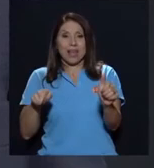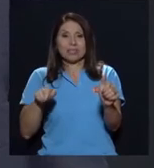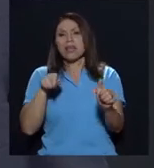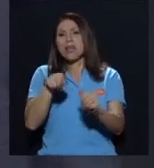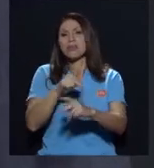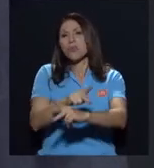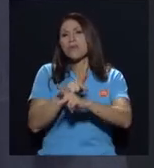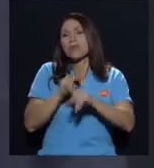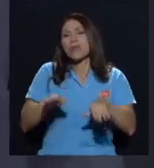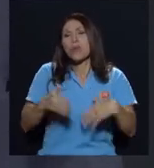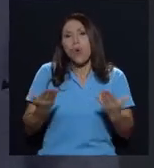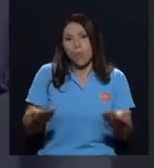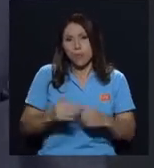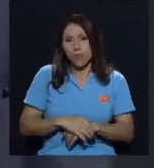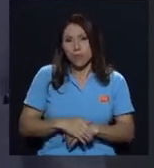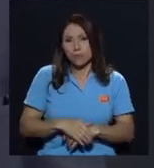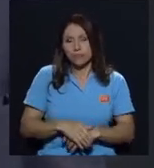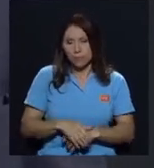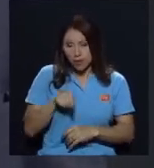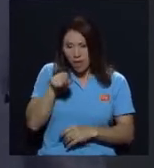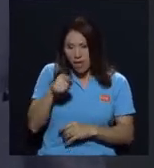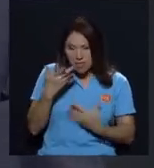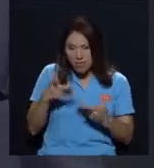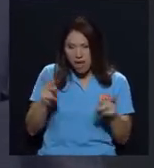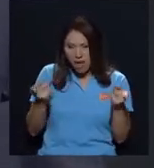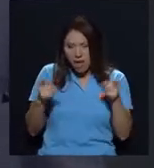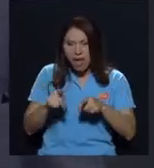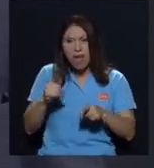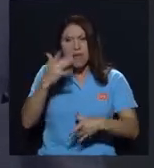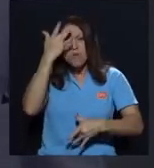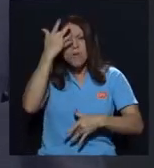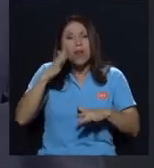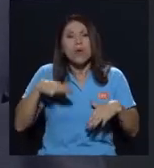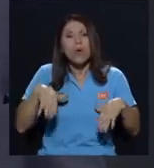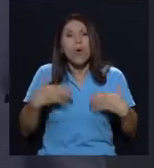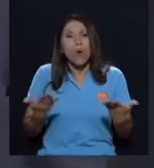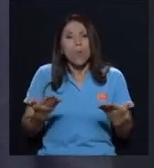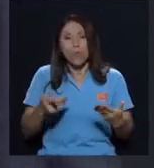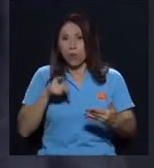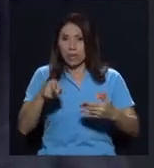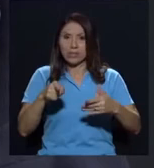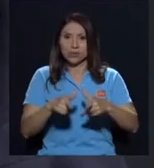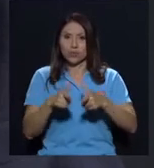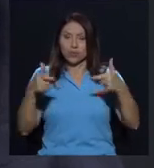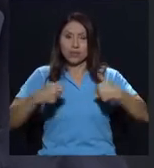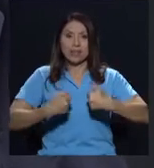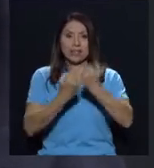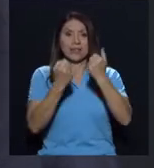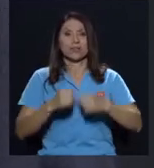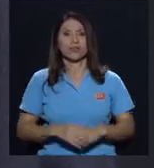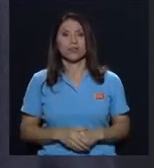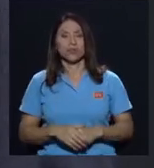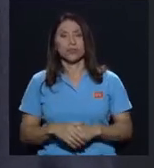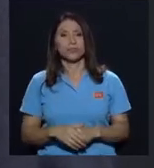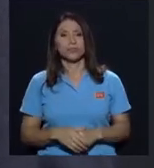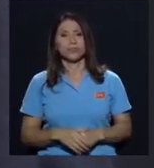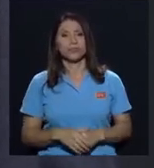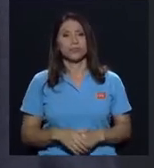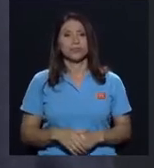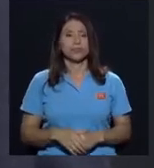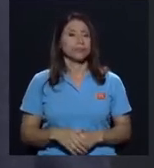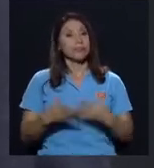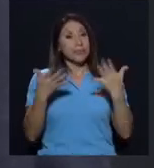y cómo curarlo cuando se nos presente me parece que es uno de los grandes retos la parte de eso ya no siendo por ejemplo en el